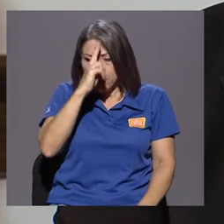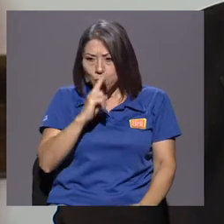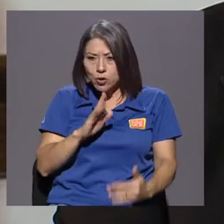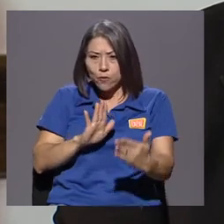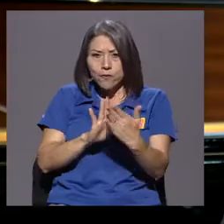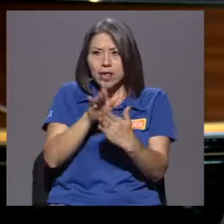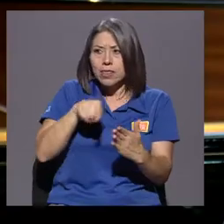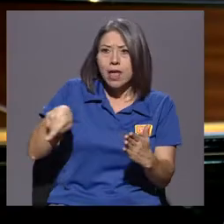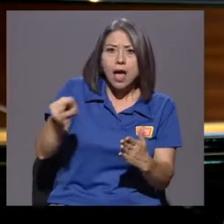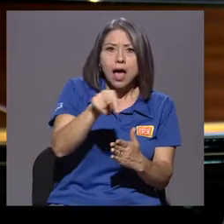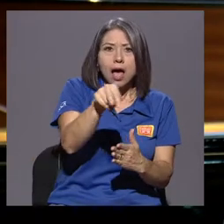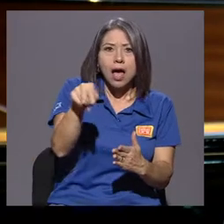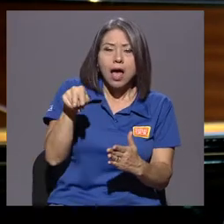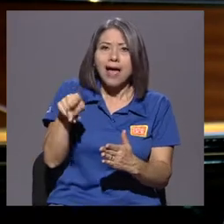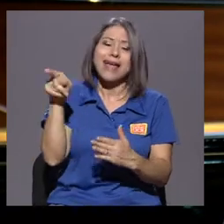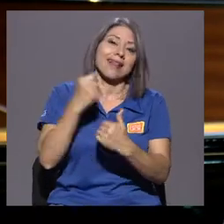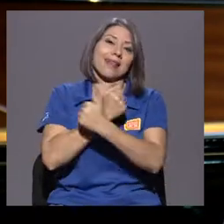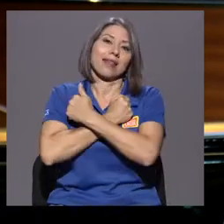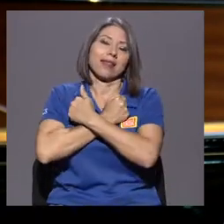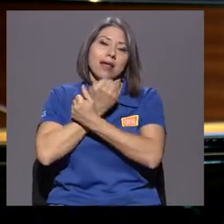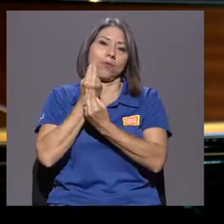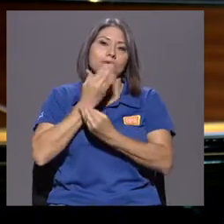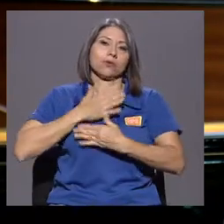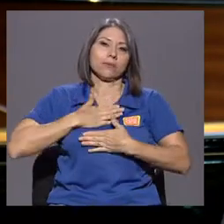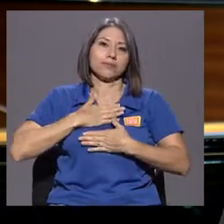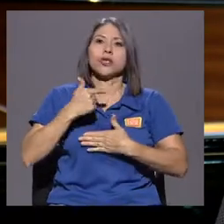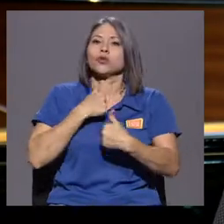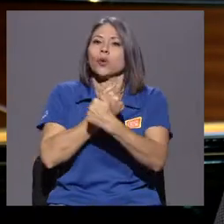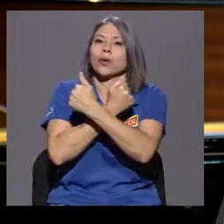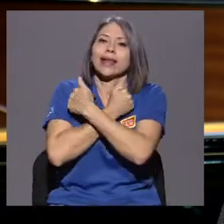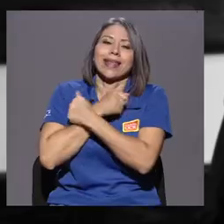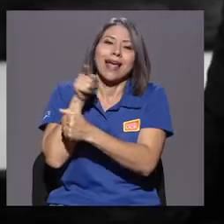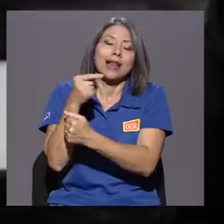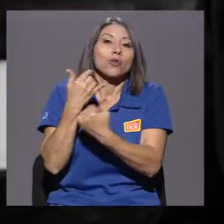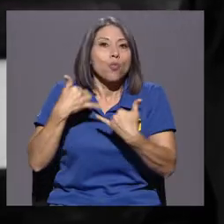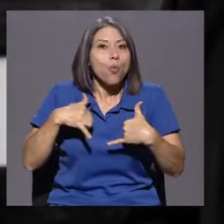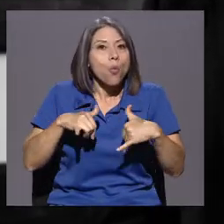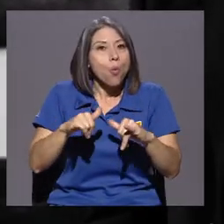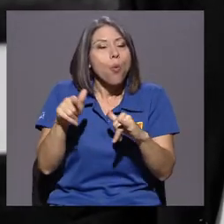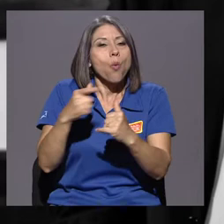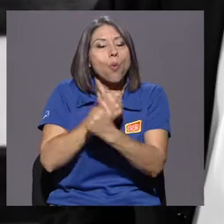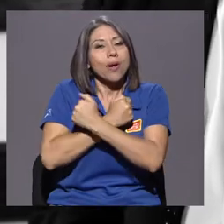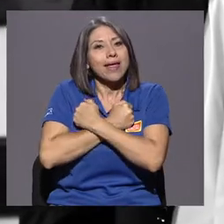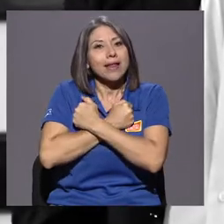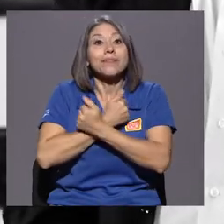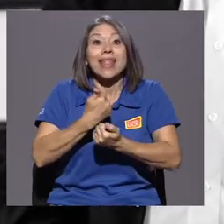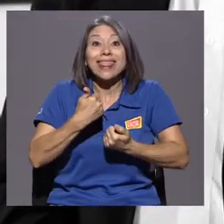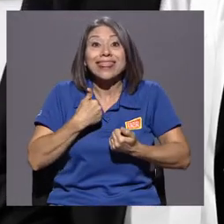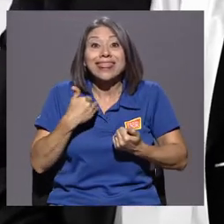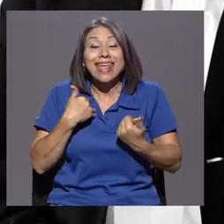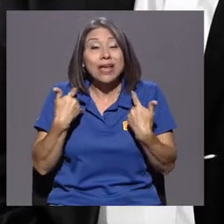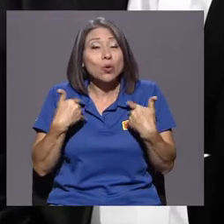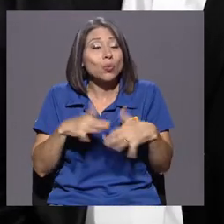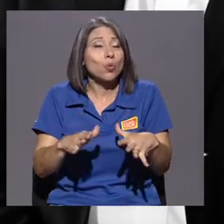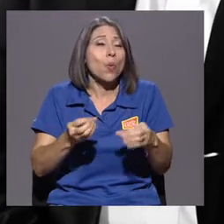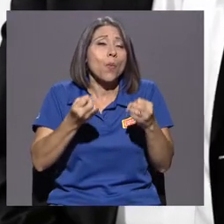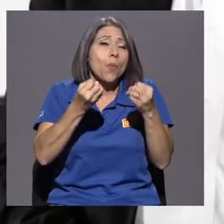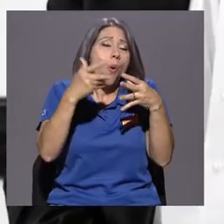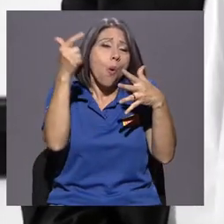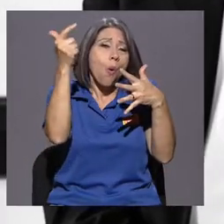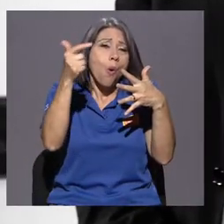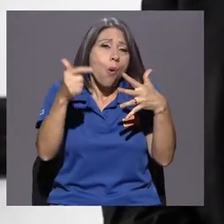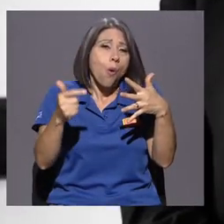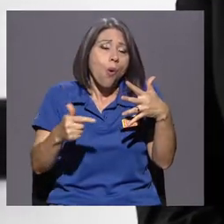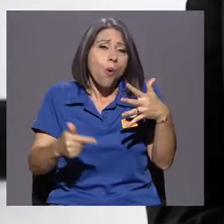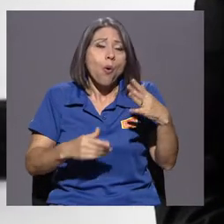orquesta me quería mucho y yo lo quería y lo quiero mucho de hecho tengo grabada una larga serie de